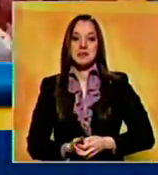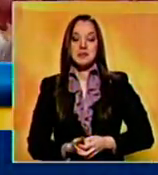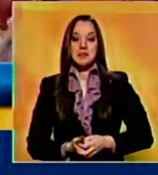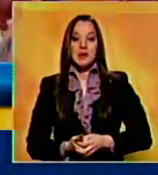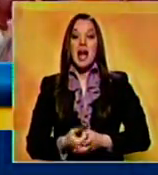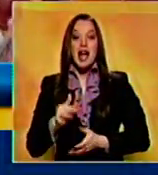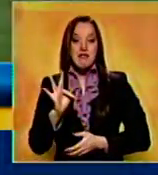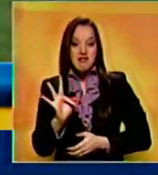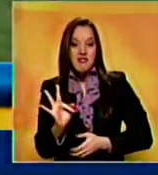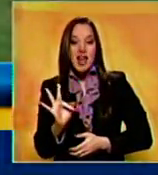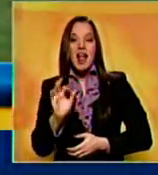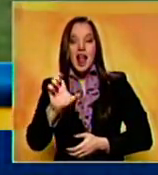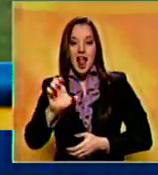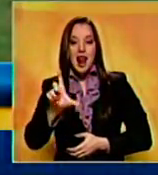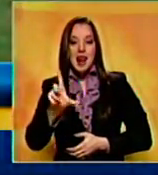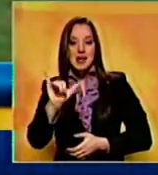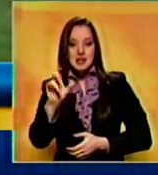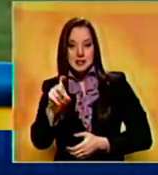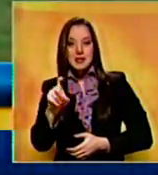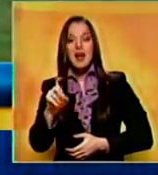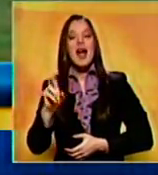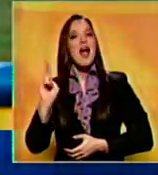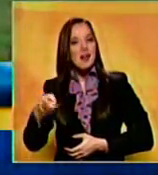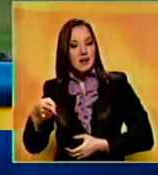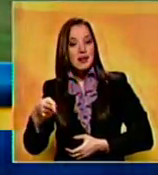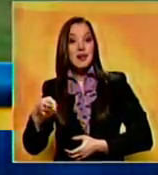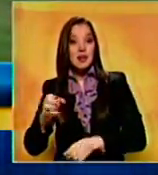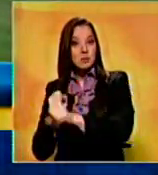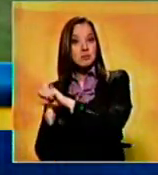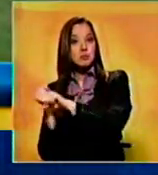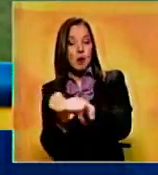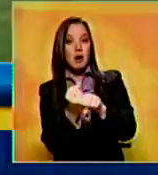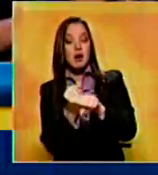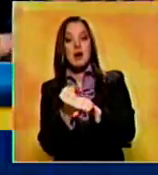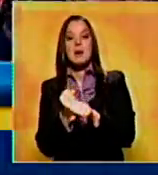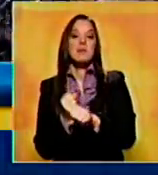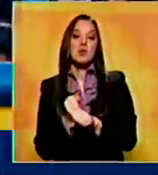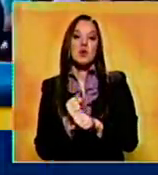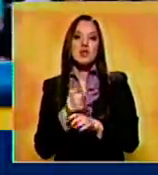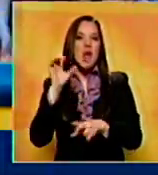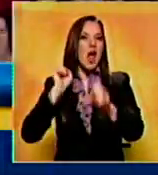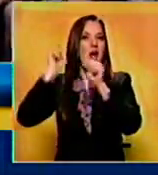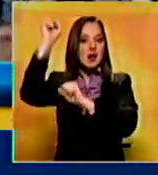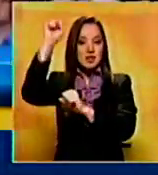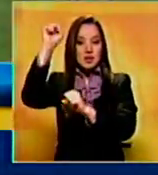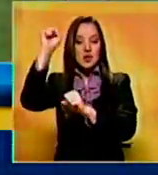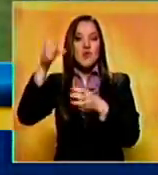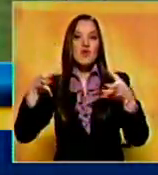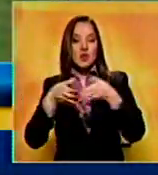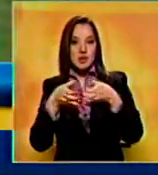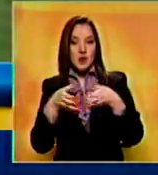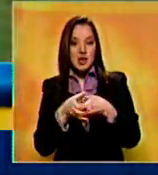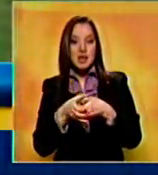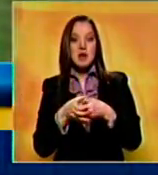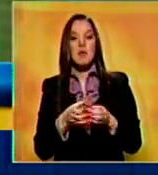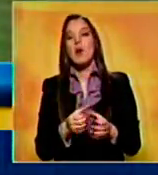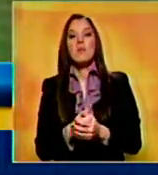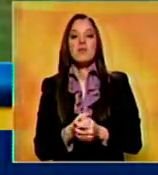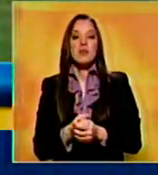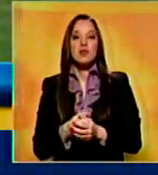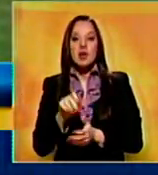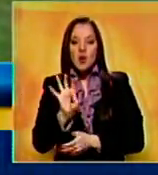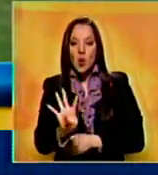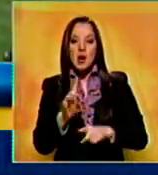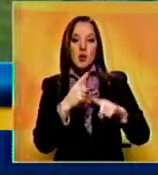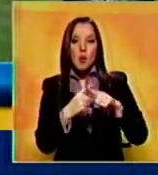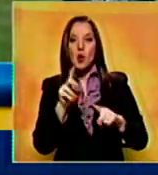Félix Hernández llegó a 12 victorias en la campaña, igualando el tope del año pasado en el triunfo de su equipo, los Marineros de Seattle, ante los Bravos de Atlanta,